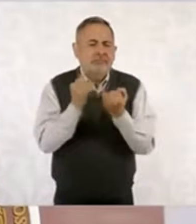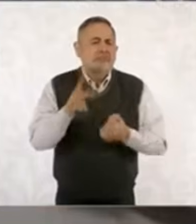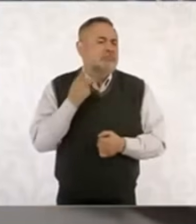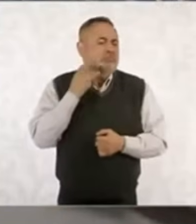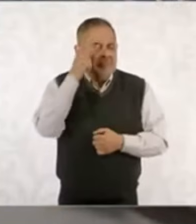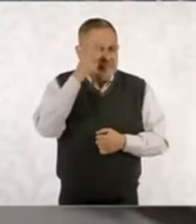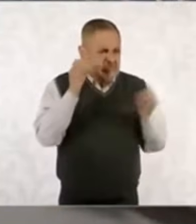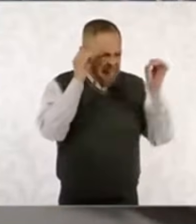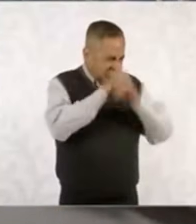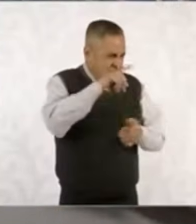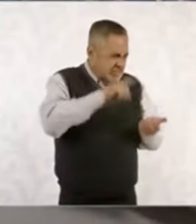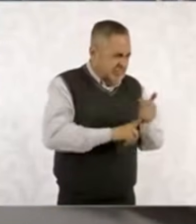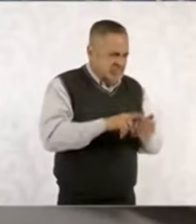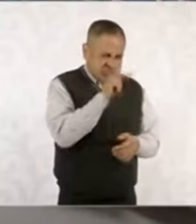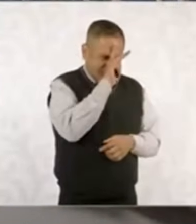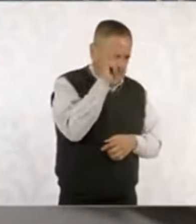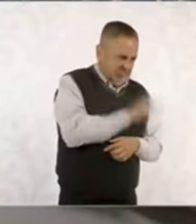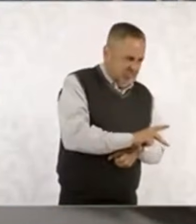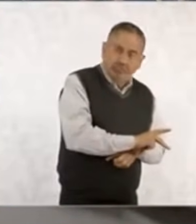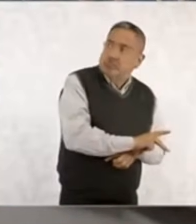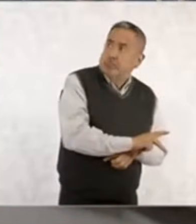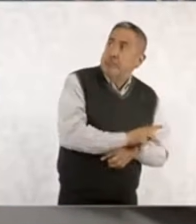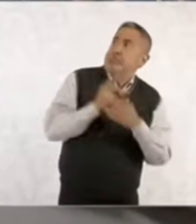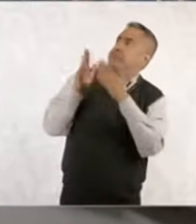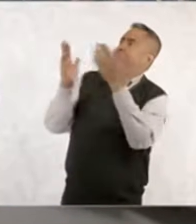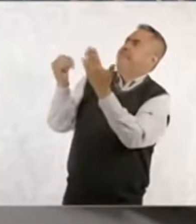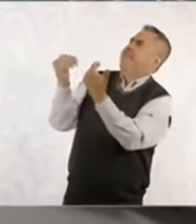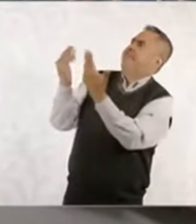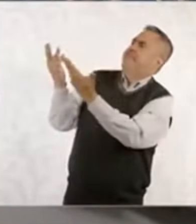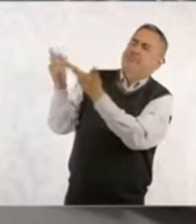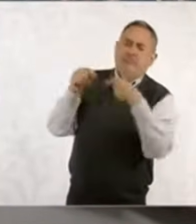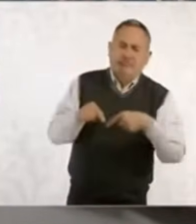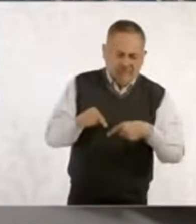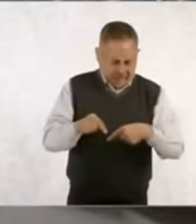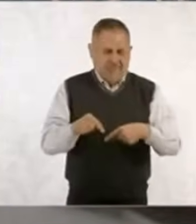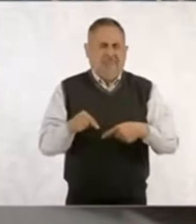México. Gracias, presidenta. A ver, vamos.